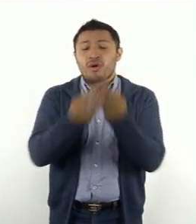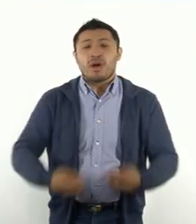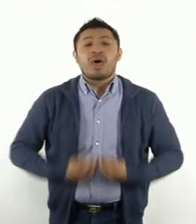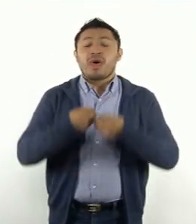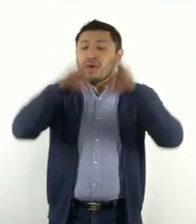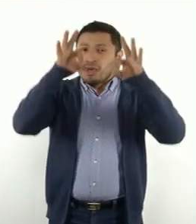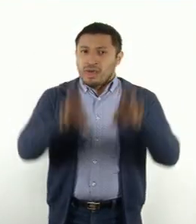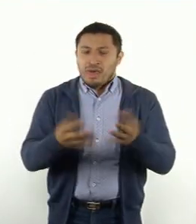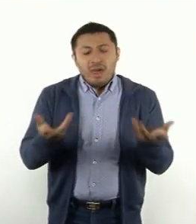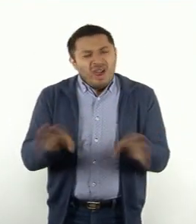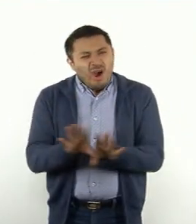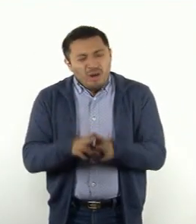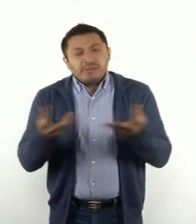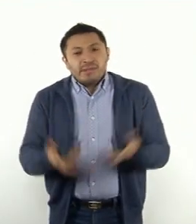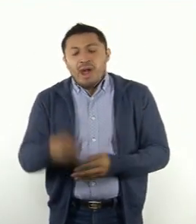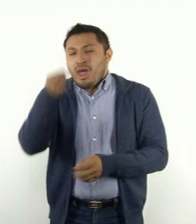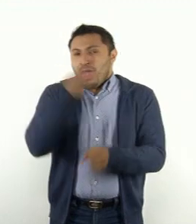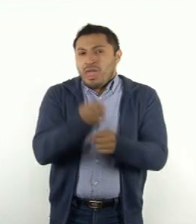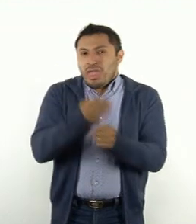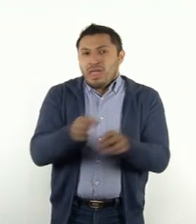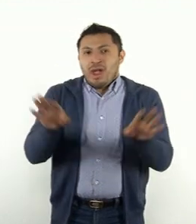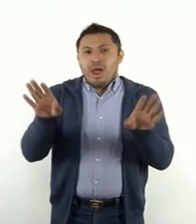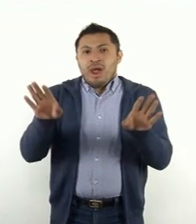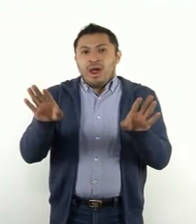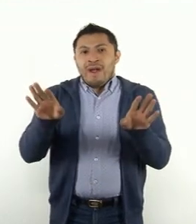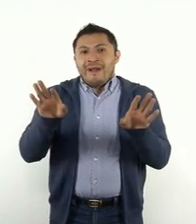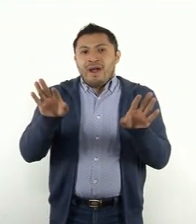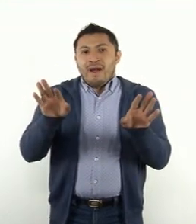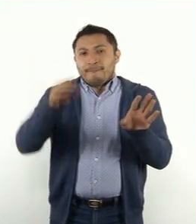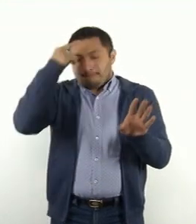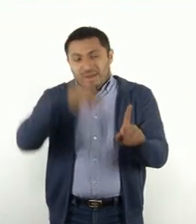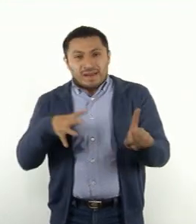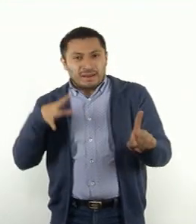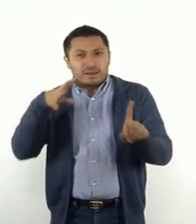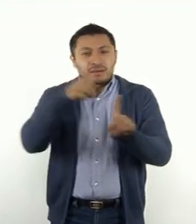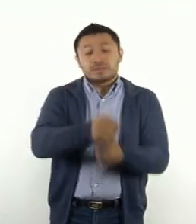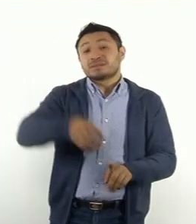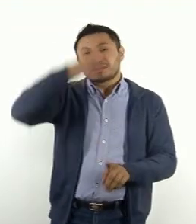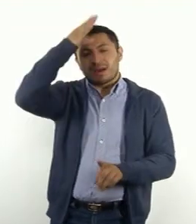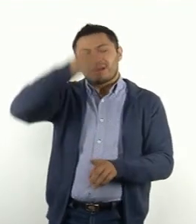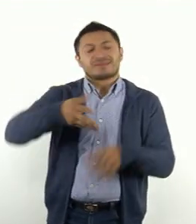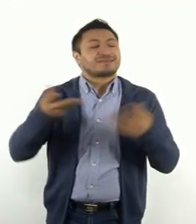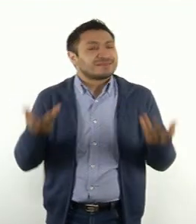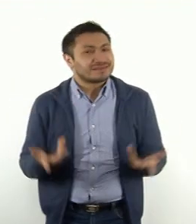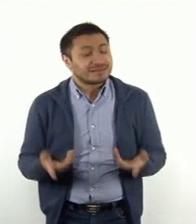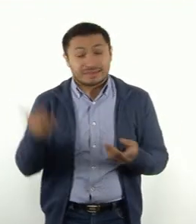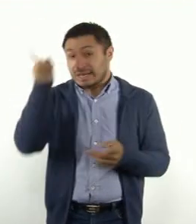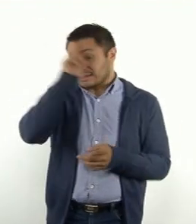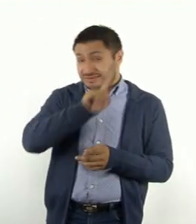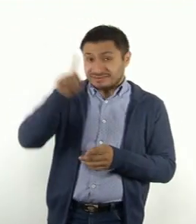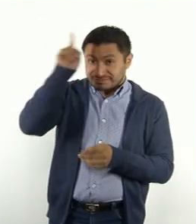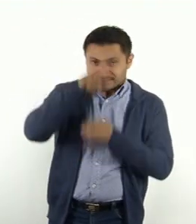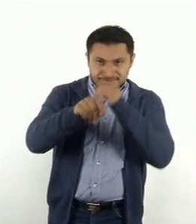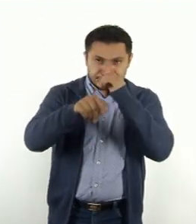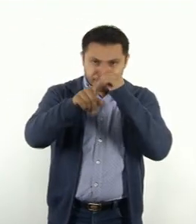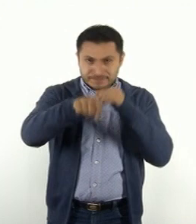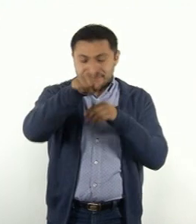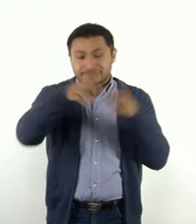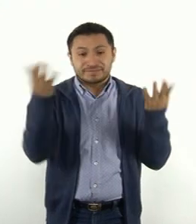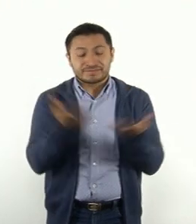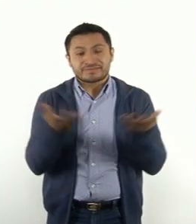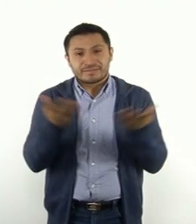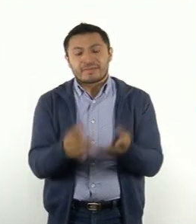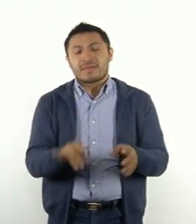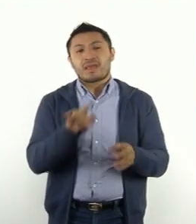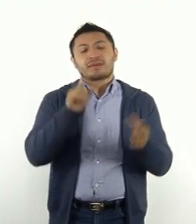En esta ocasión, y como medio para concretar su aprendizaje, les sugerimos elaborar un